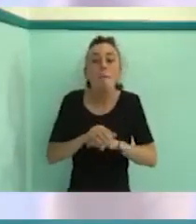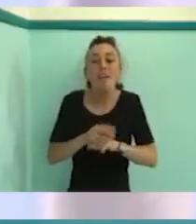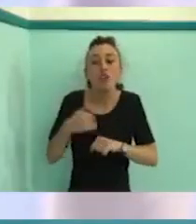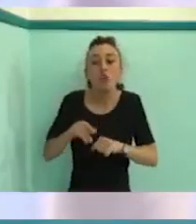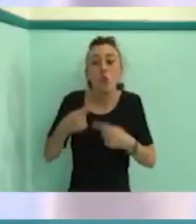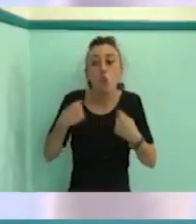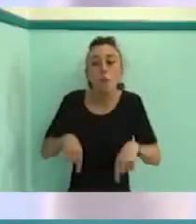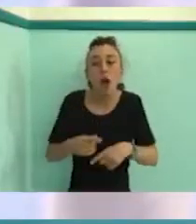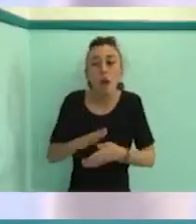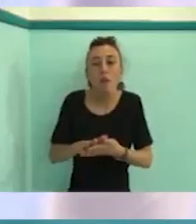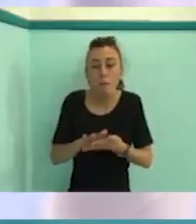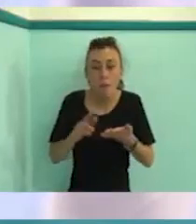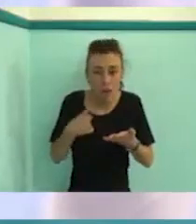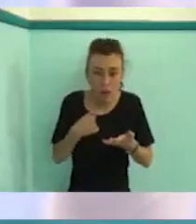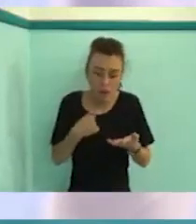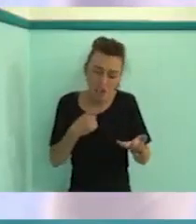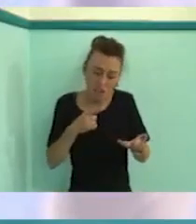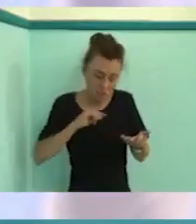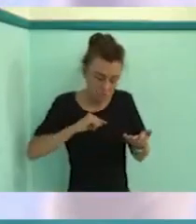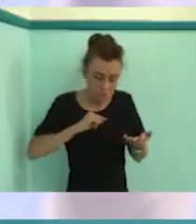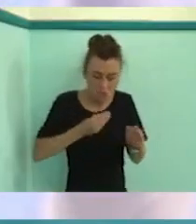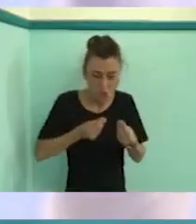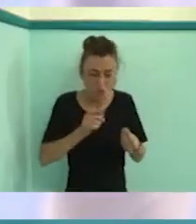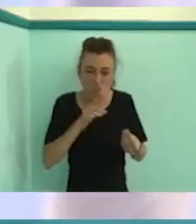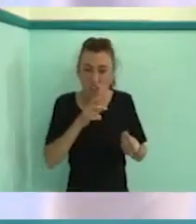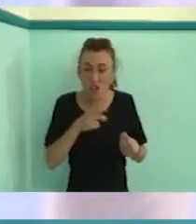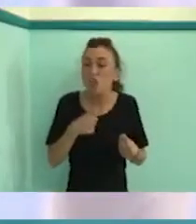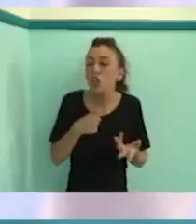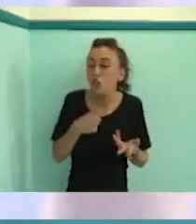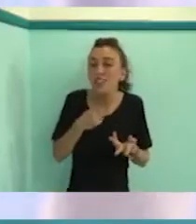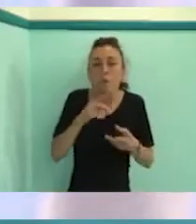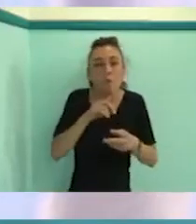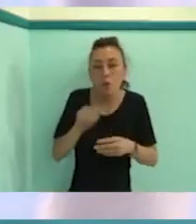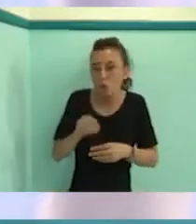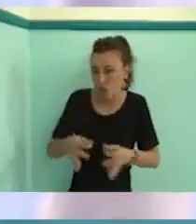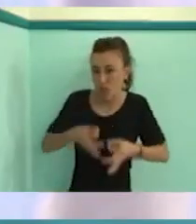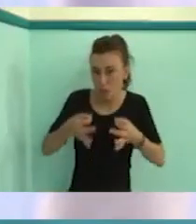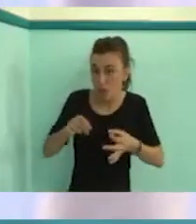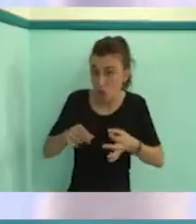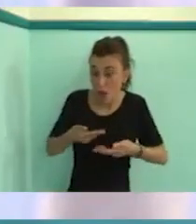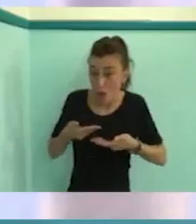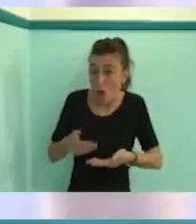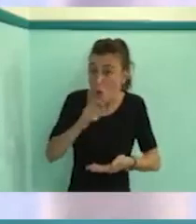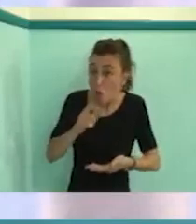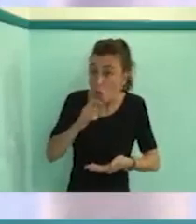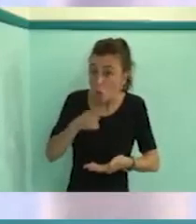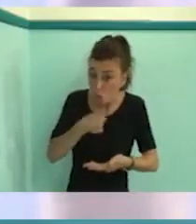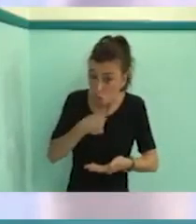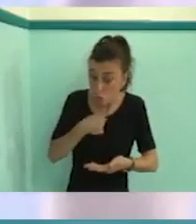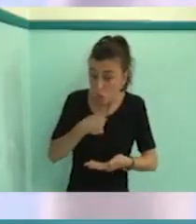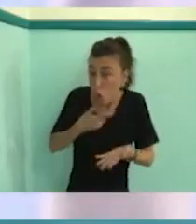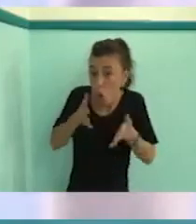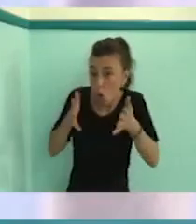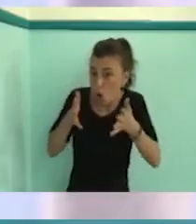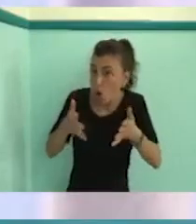les pregunto de qué manera te puedo ayudar ahora de qué manera quieres que te te gustaría que te diera algún consejo e qué necesitas ahora